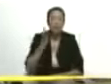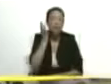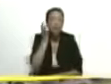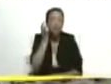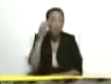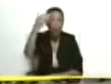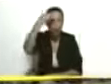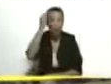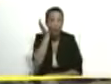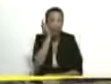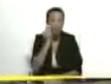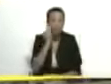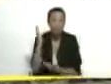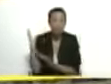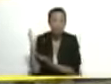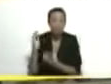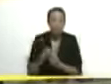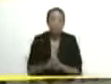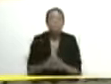Caracas,